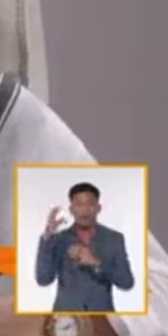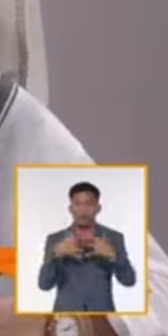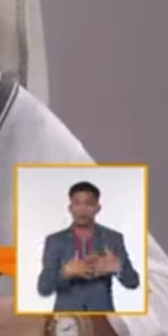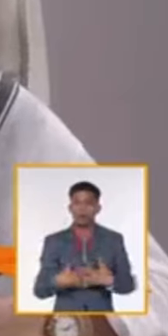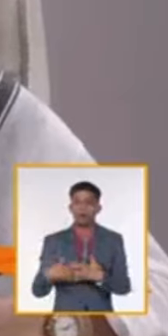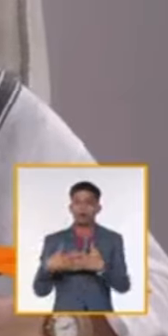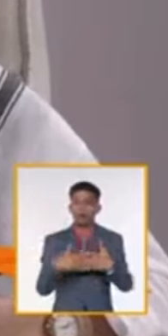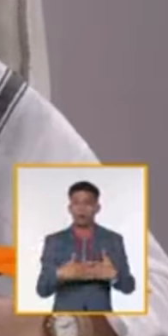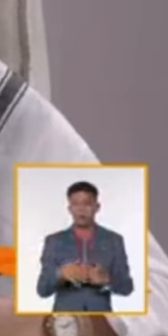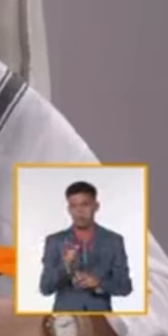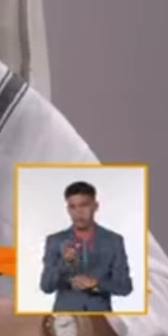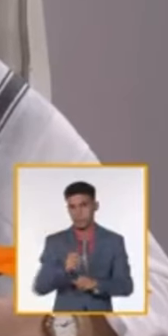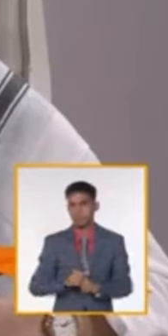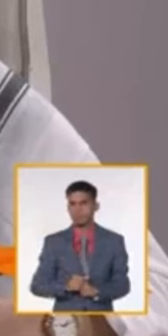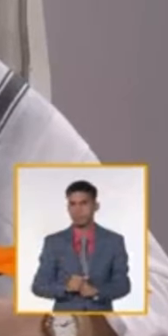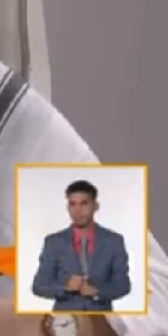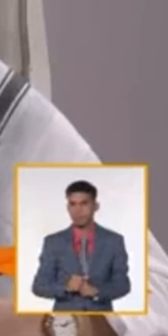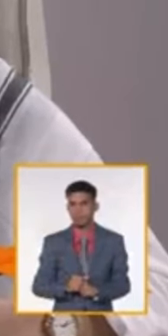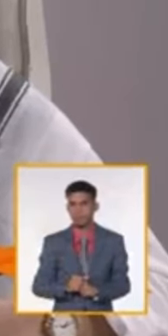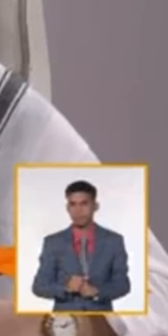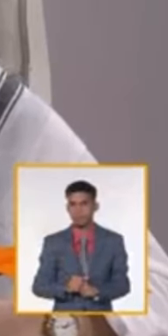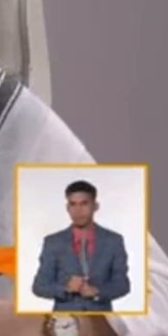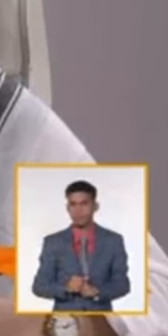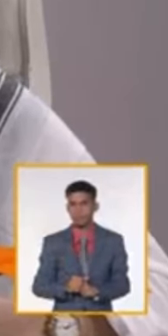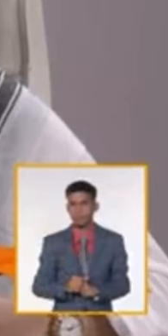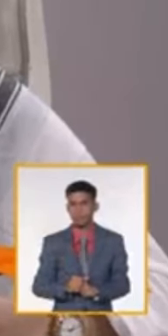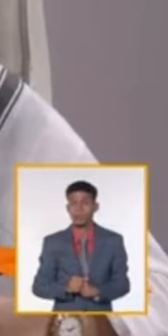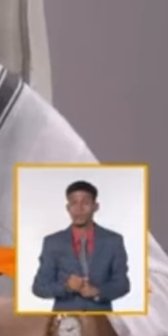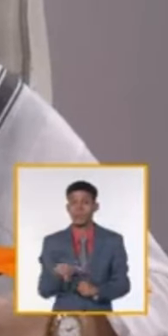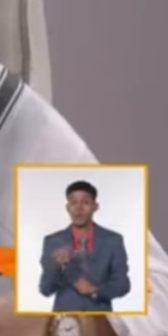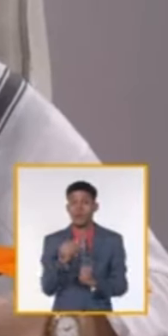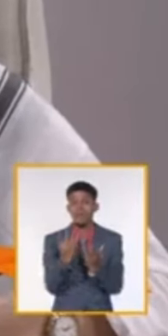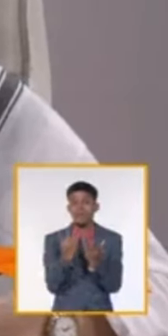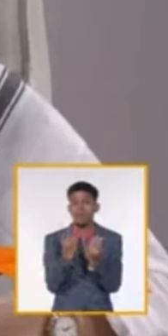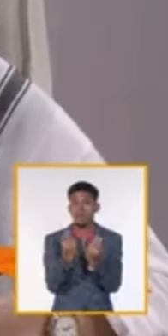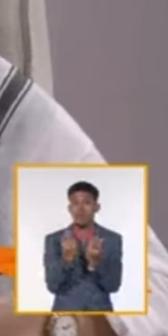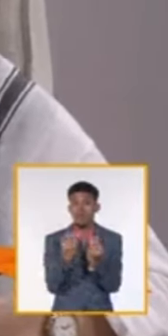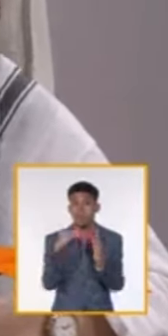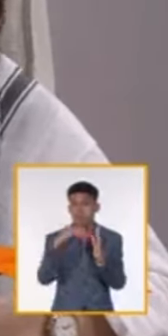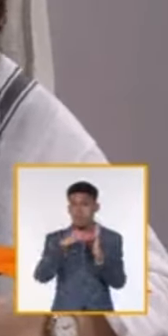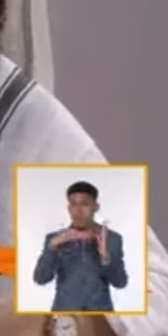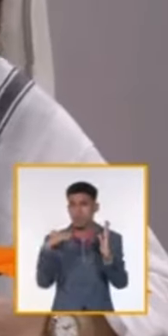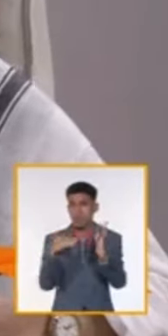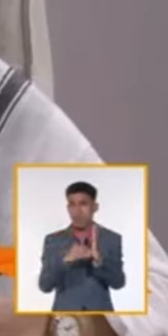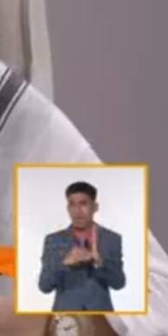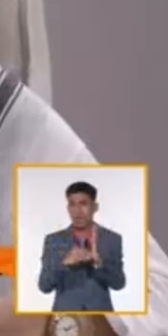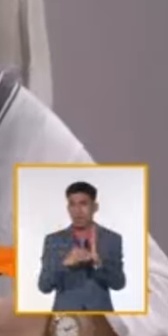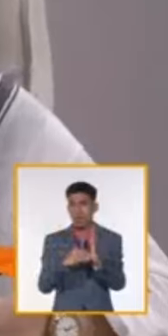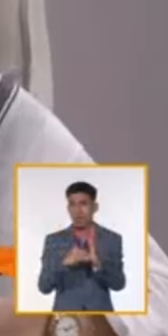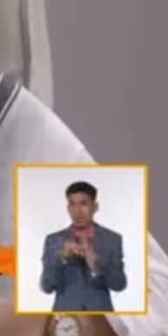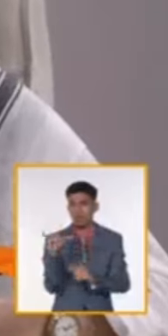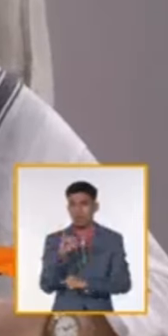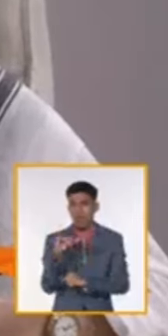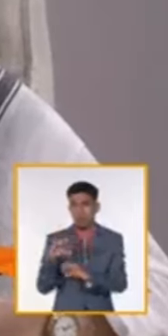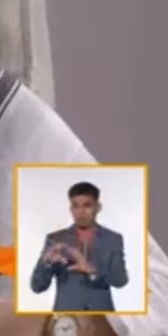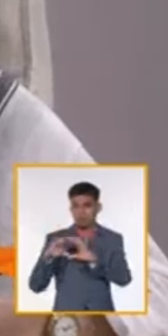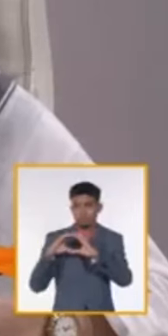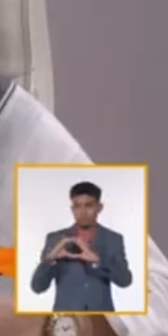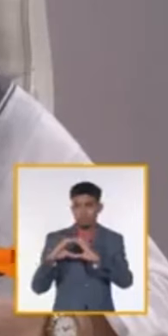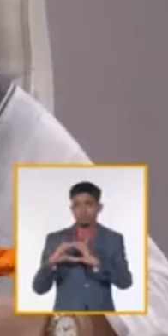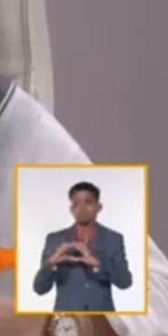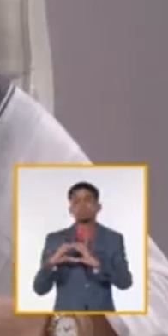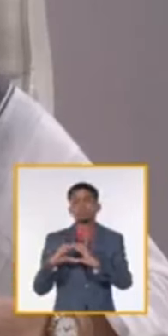los estudiantes, donantes multimillonarios que están atacando a estudiantes individuales en